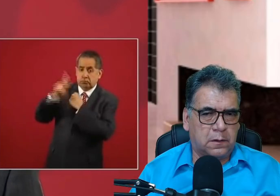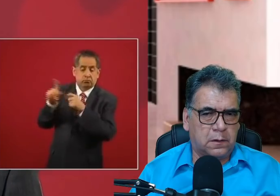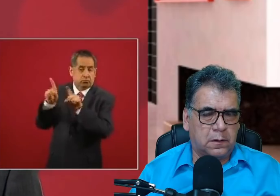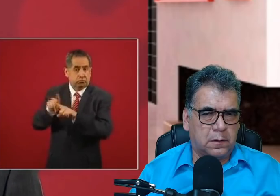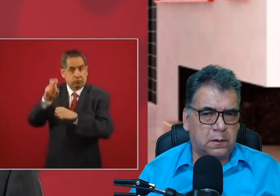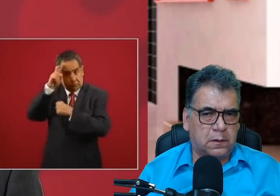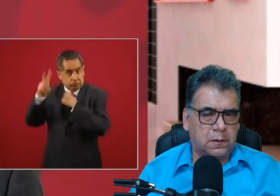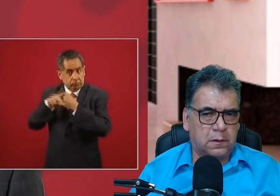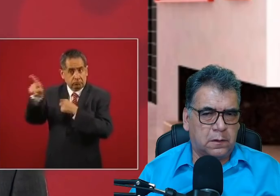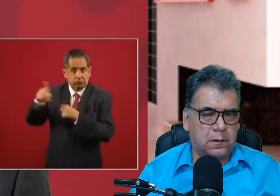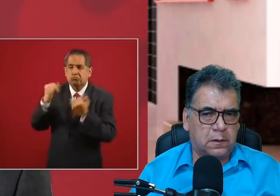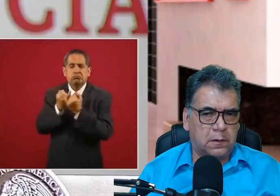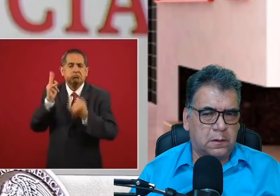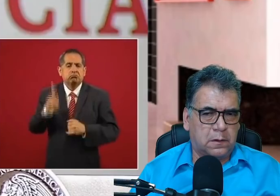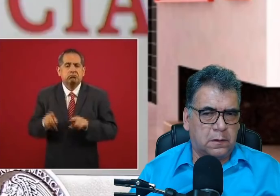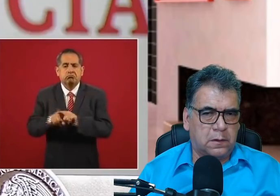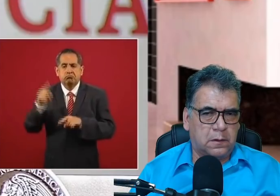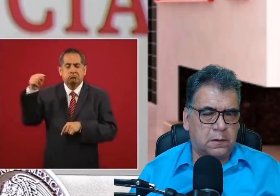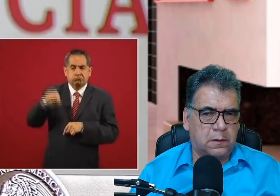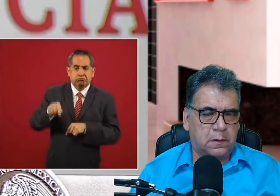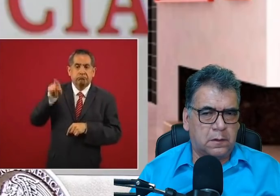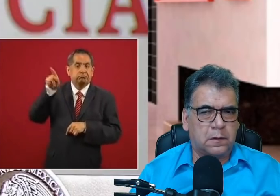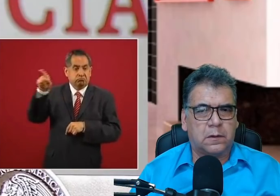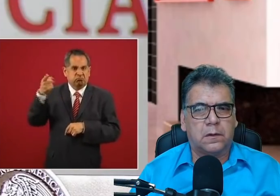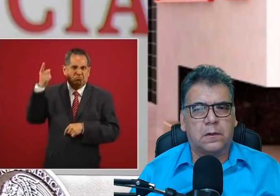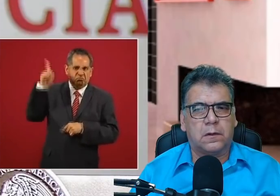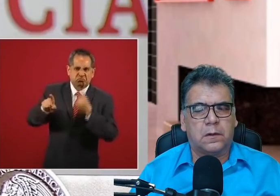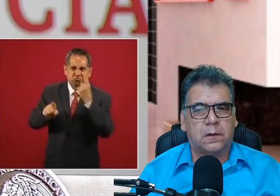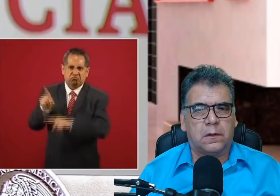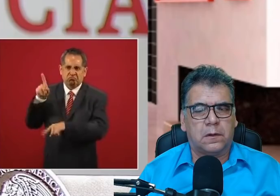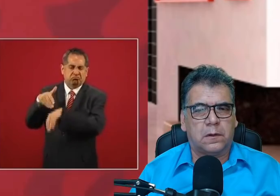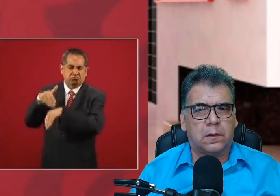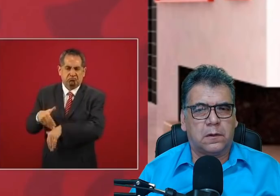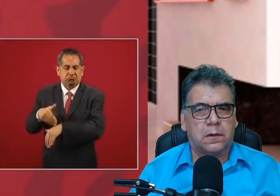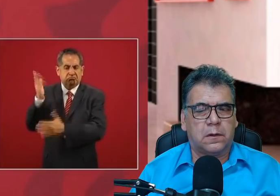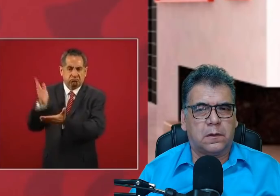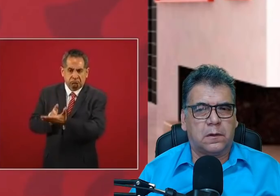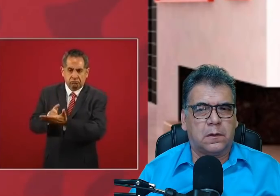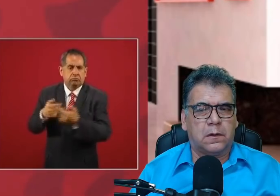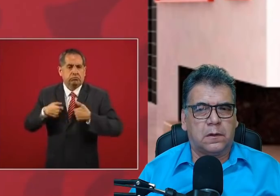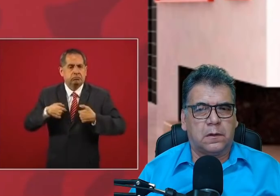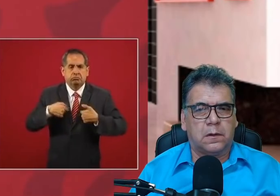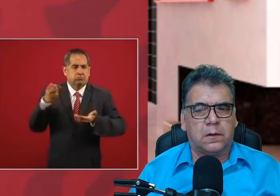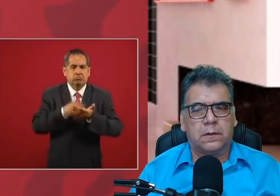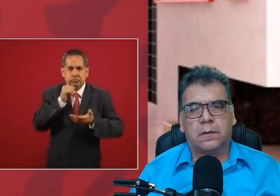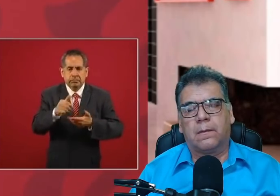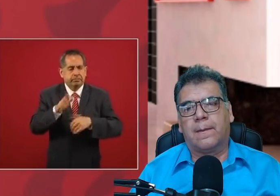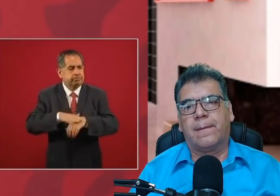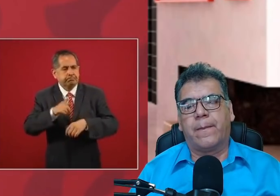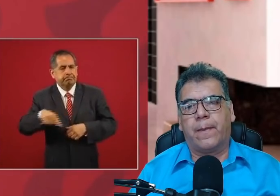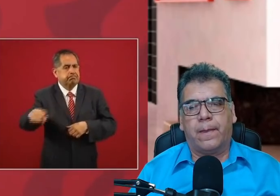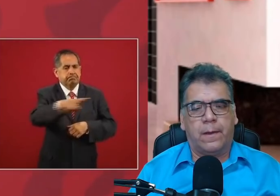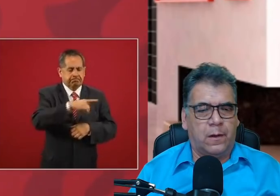los países europeos, que sí ejercieron la coerción del Estado. Y es simplemente porque las personas,